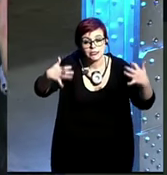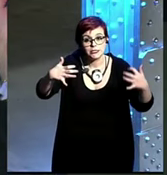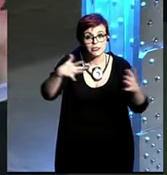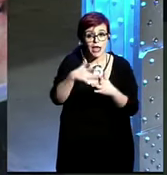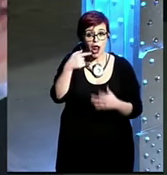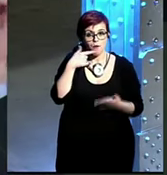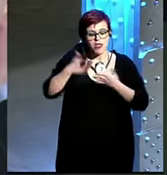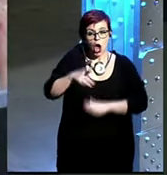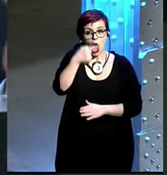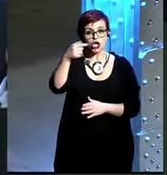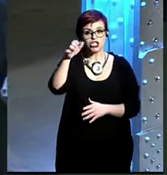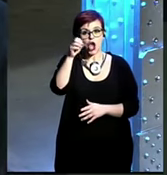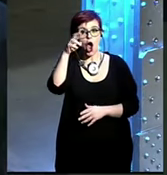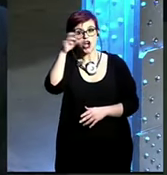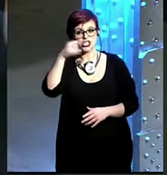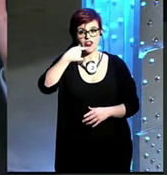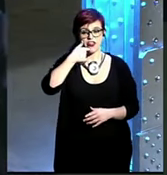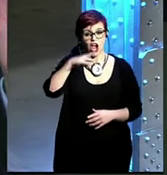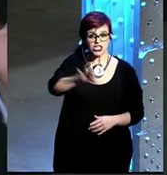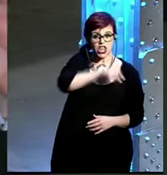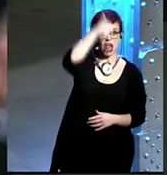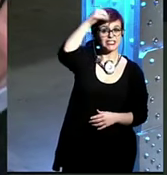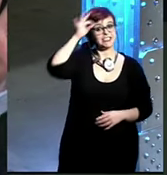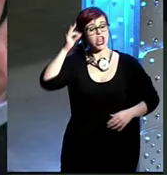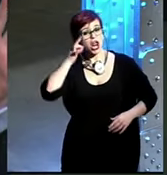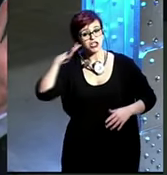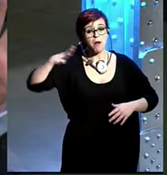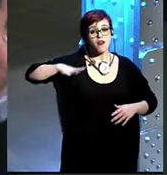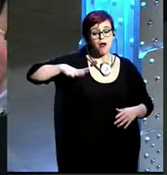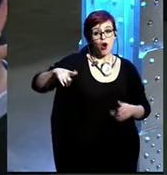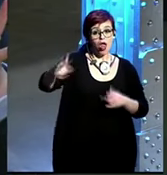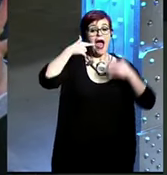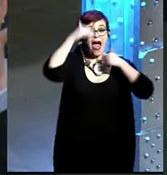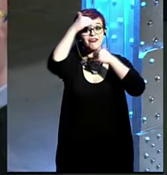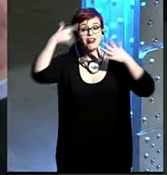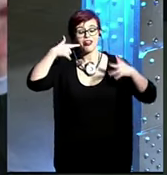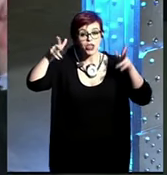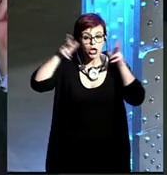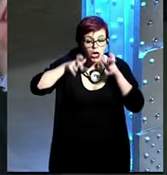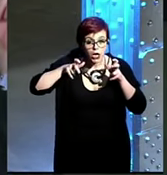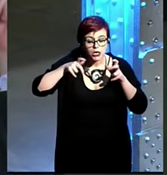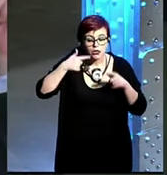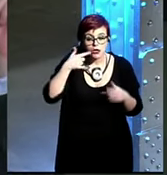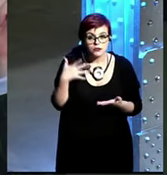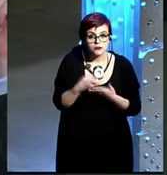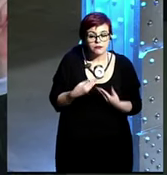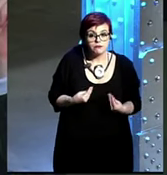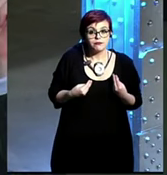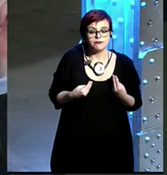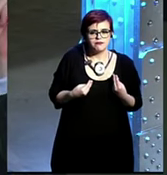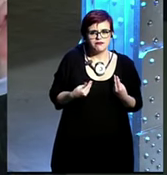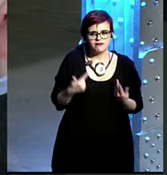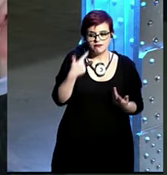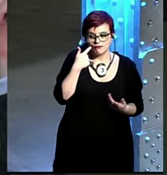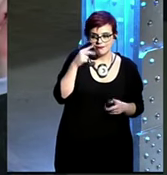George se plantó ahí y dijo, señoras y señores, por favor, denme toda su atención. Y todo el mundo dio un salto en su silla y se